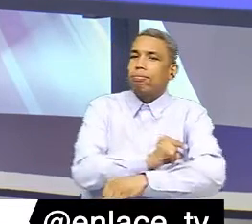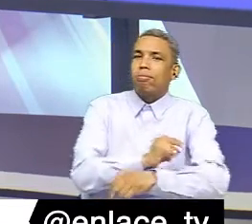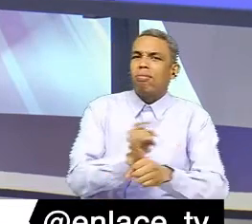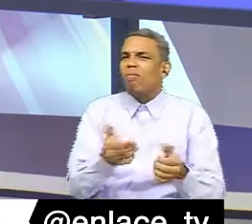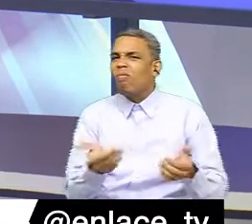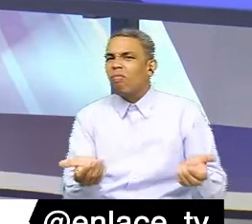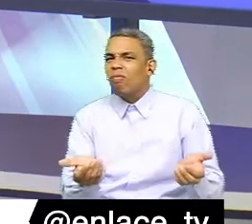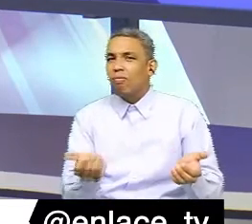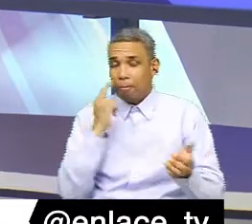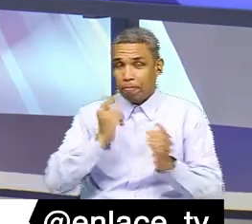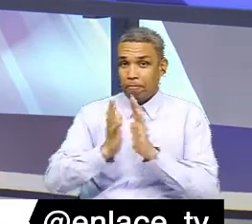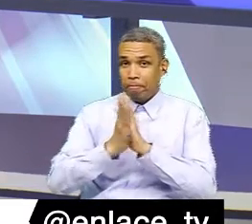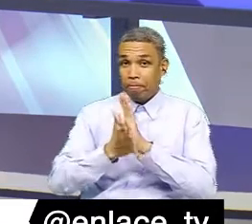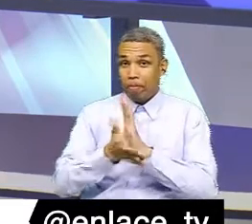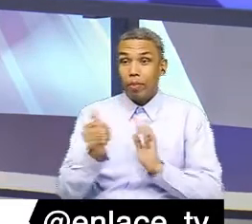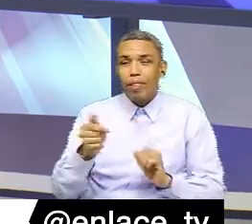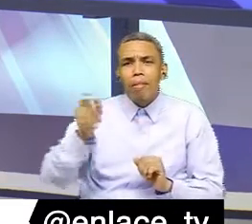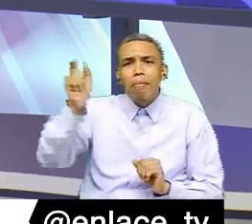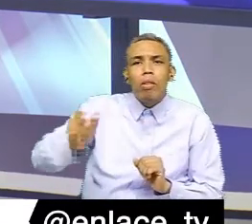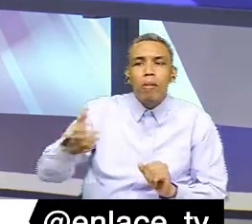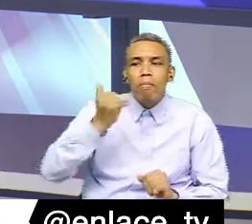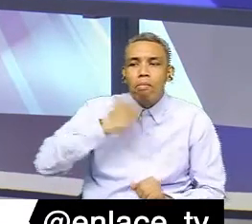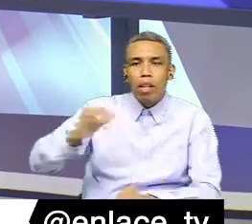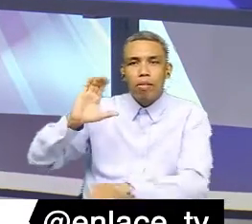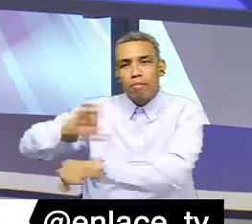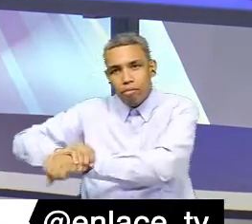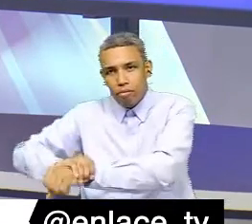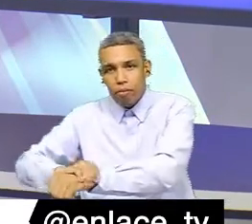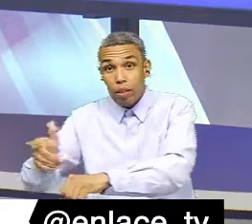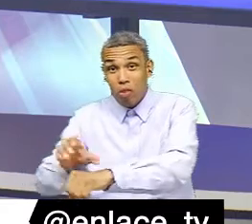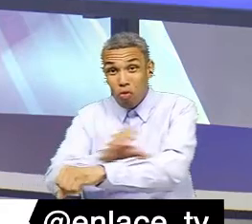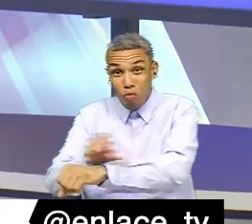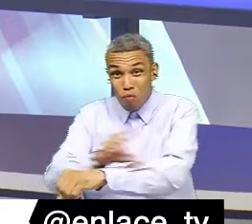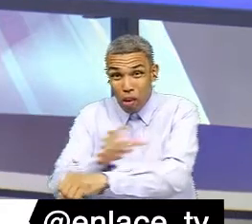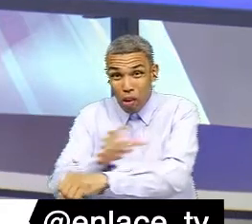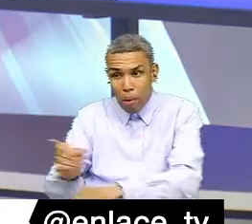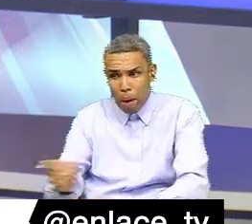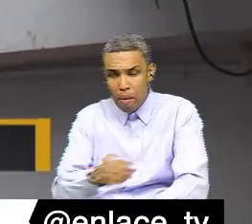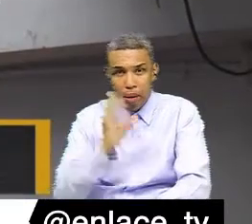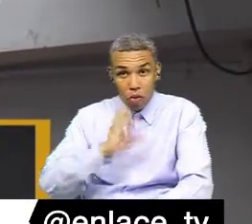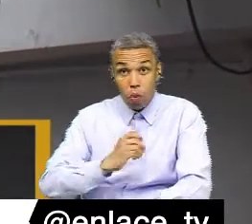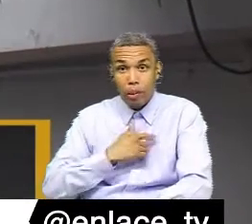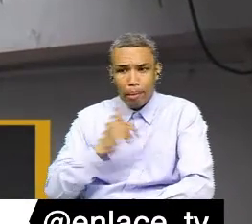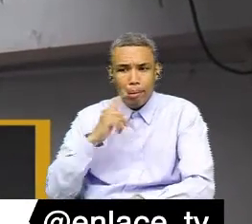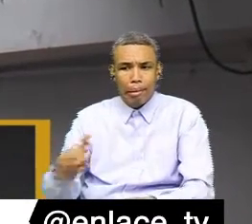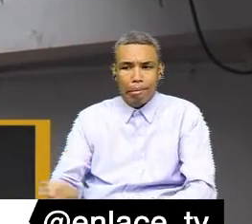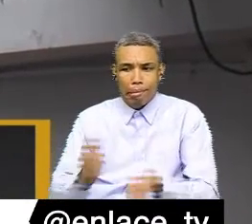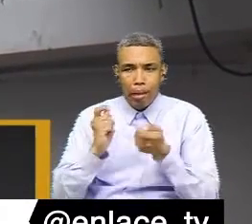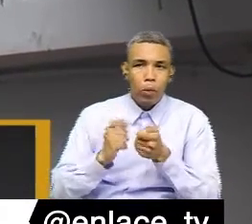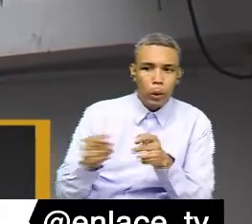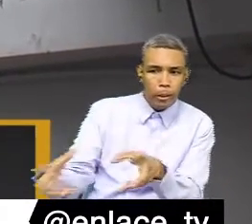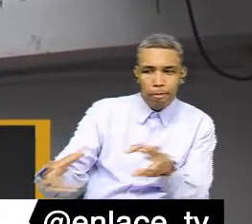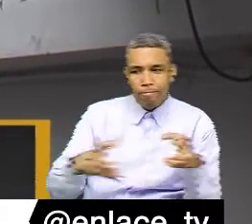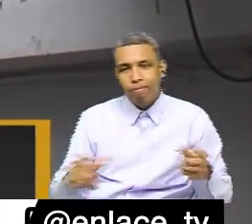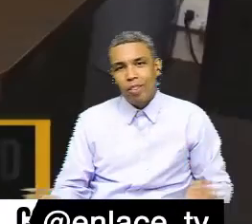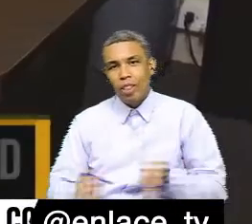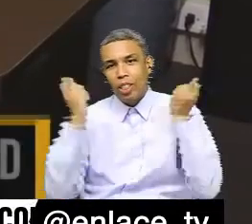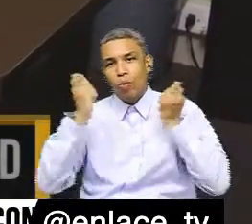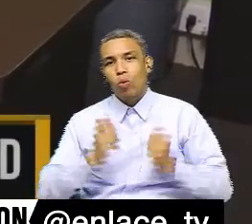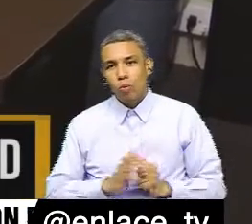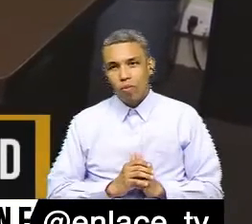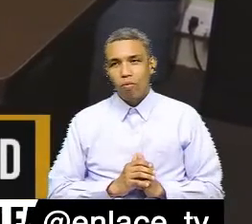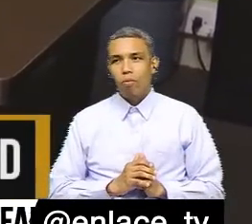barrancabermeja una persona fue capturada y varios elementos de cómputo recuperados hace poco menos de una semana se registró el hurto bajo la modalidad